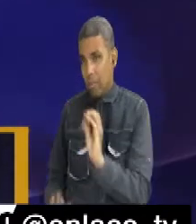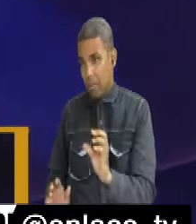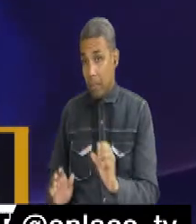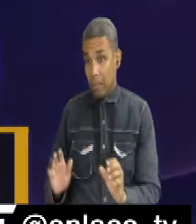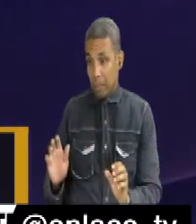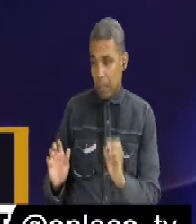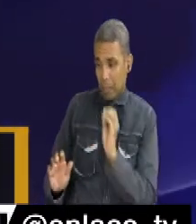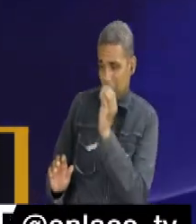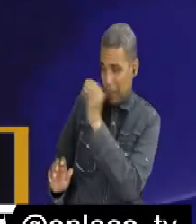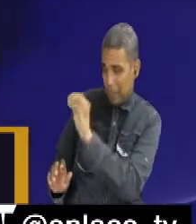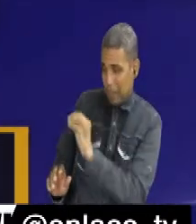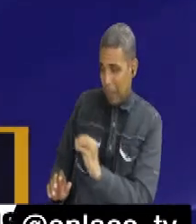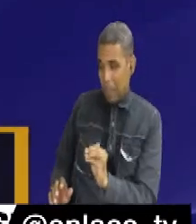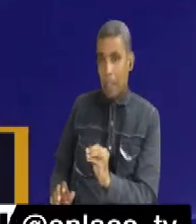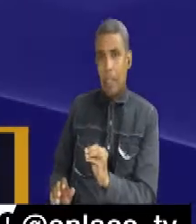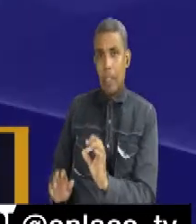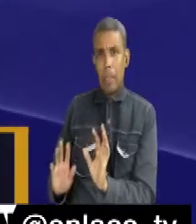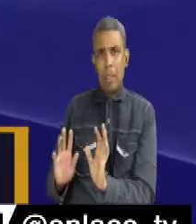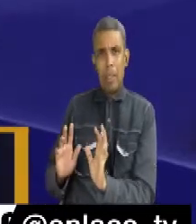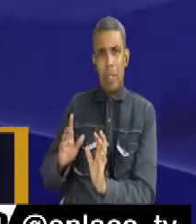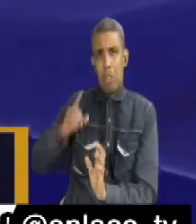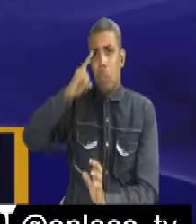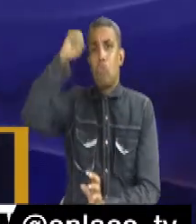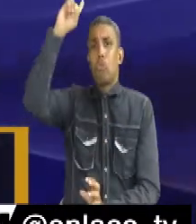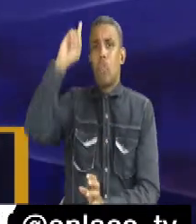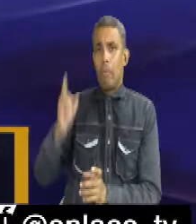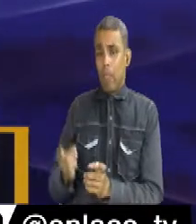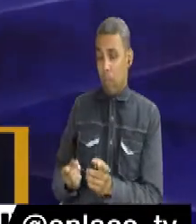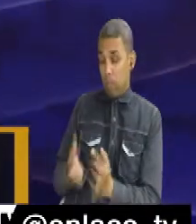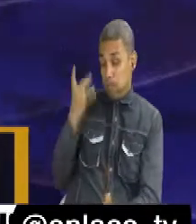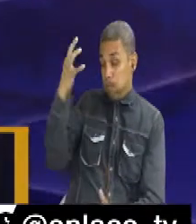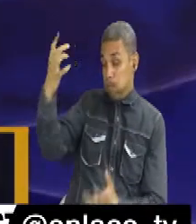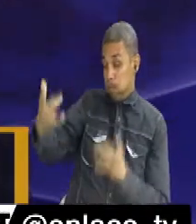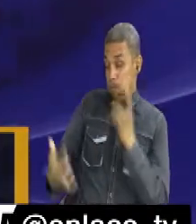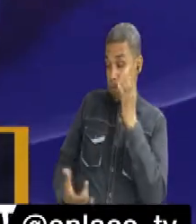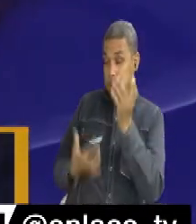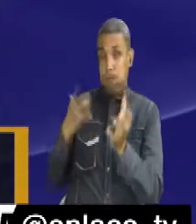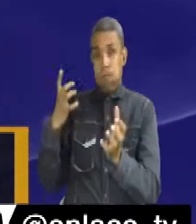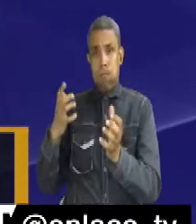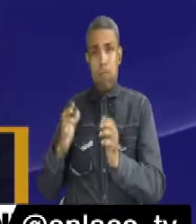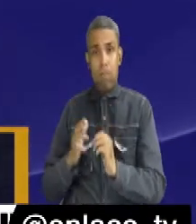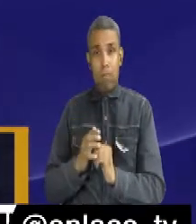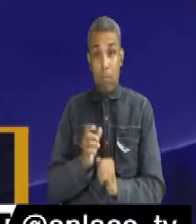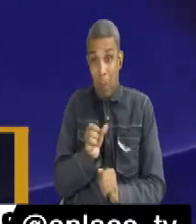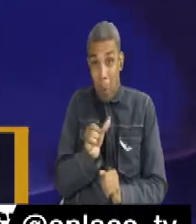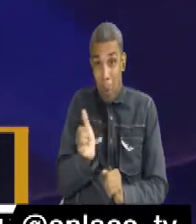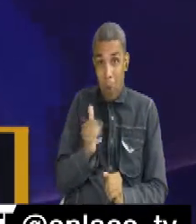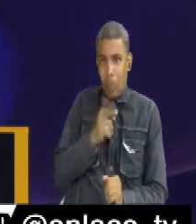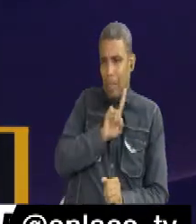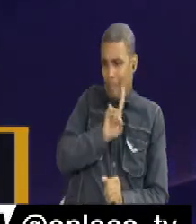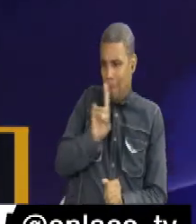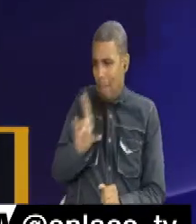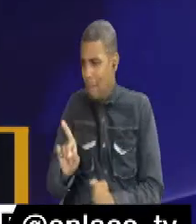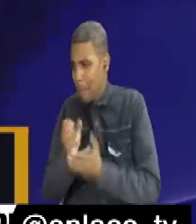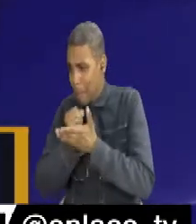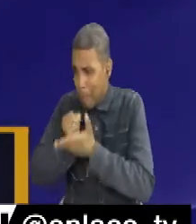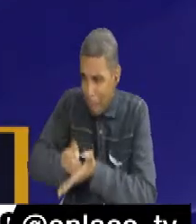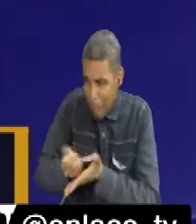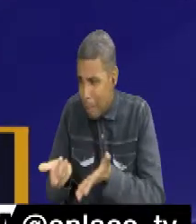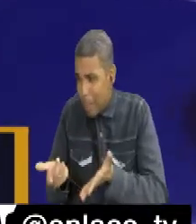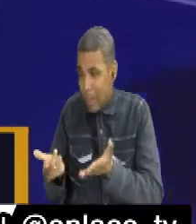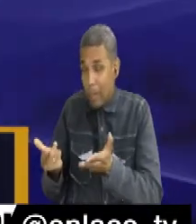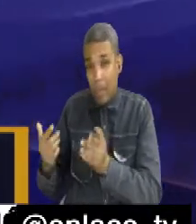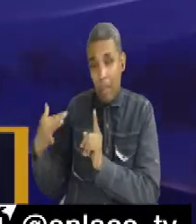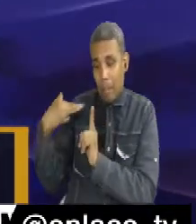otro también se quemó las manos y tuvimos dos soldados accidentados por quema de alcohol y pues andar